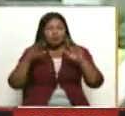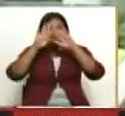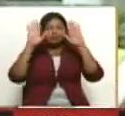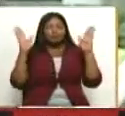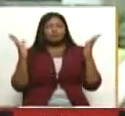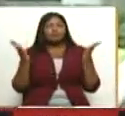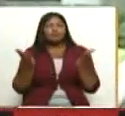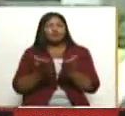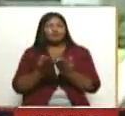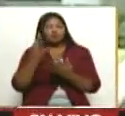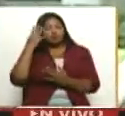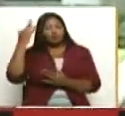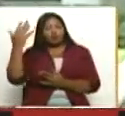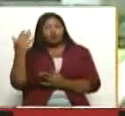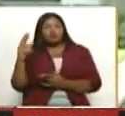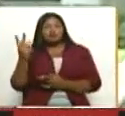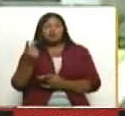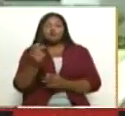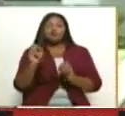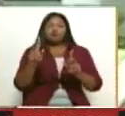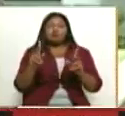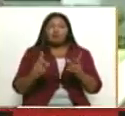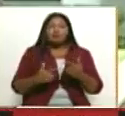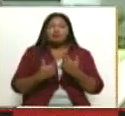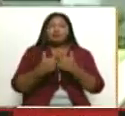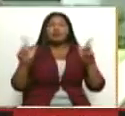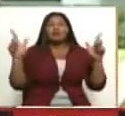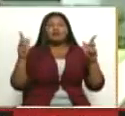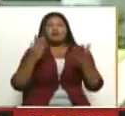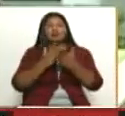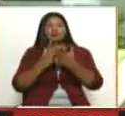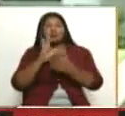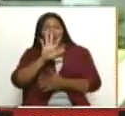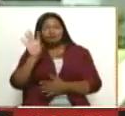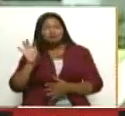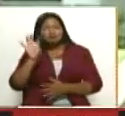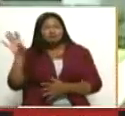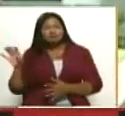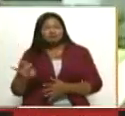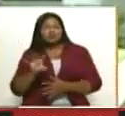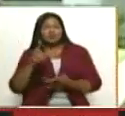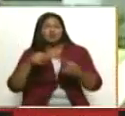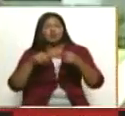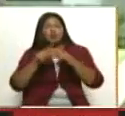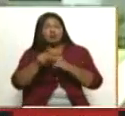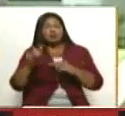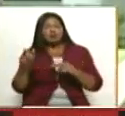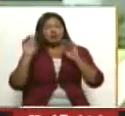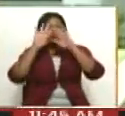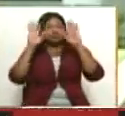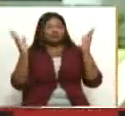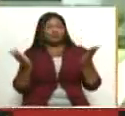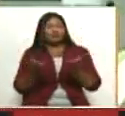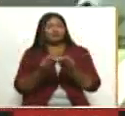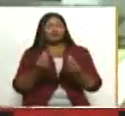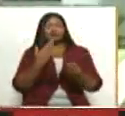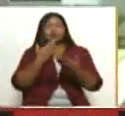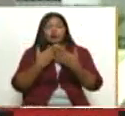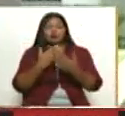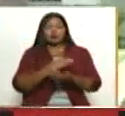Tierra sueñe con una segunda oportunidad para todas las naciones y para toda la gente del planeta. Muchas